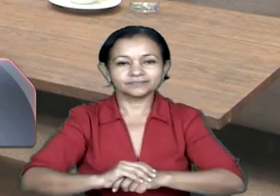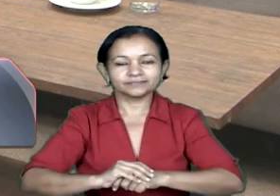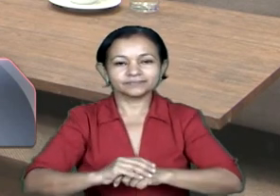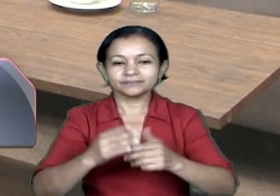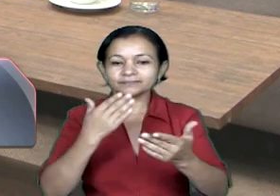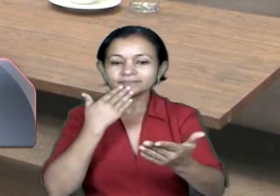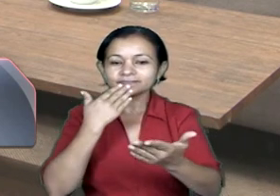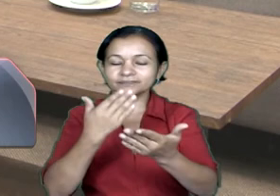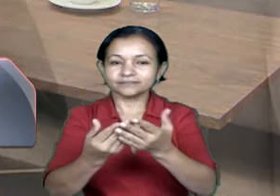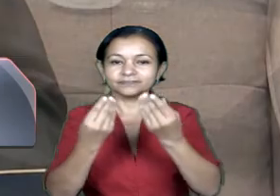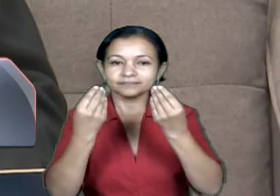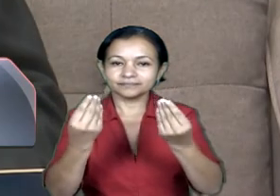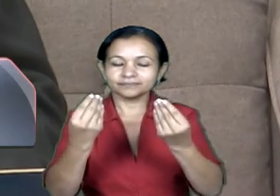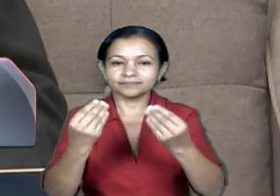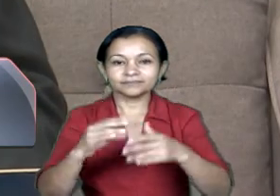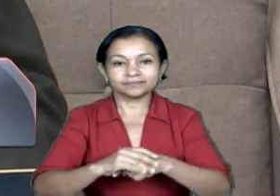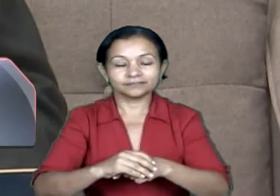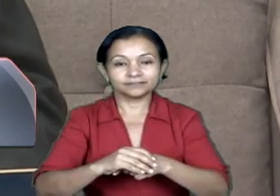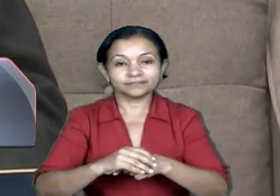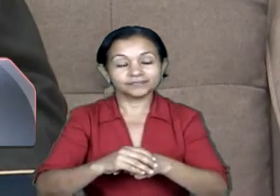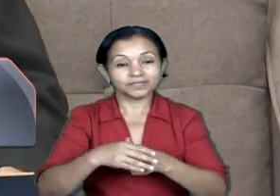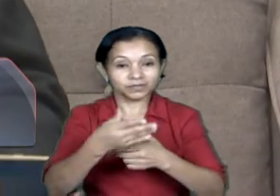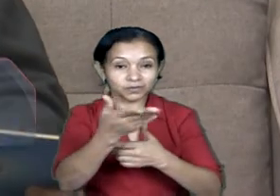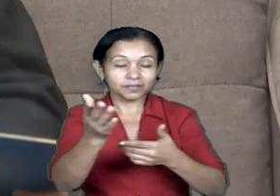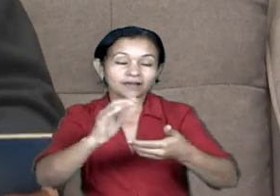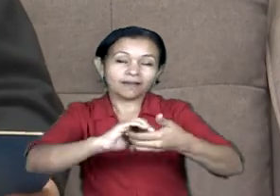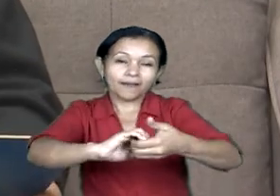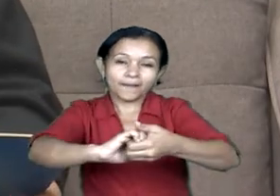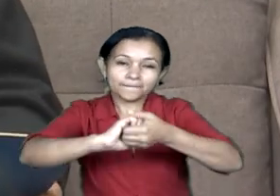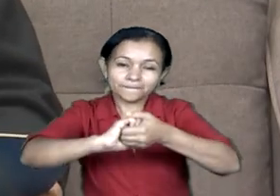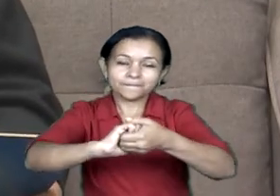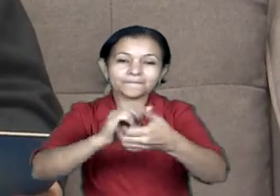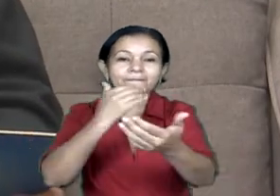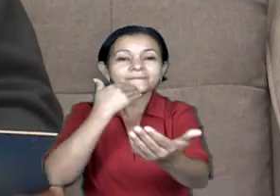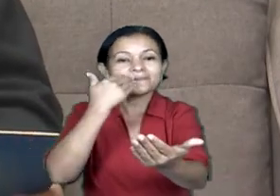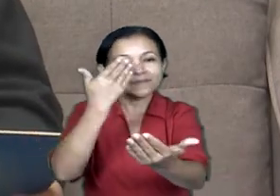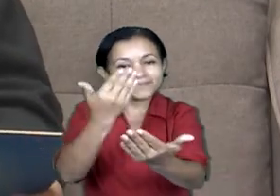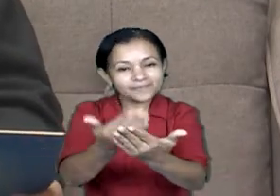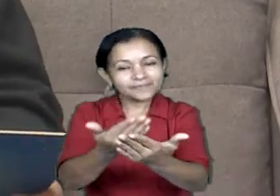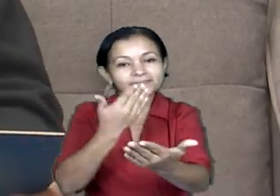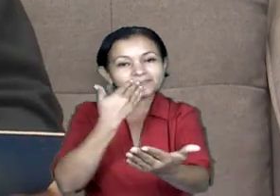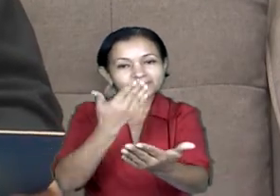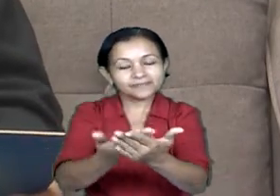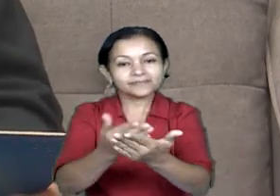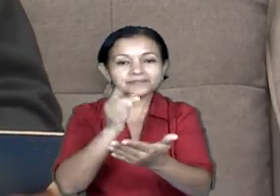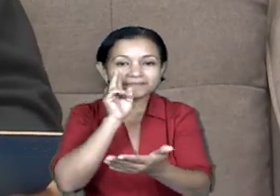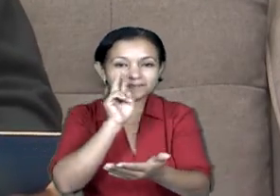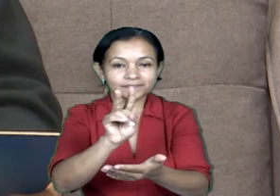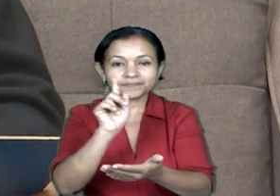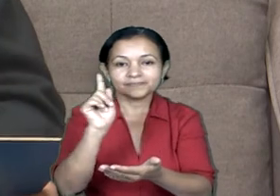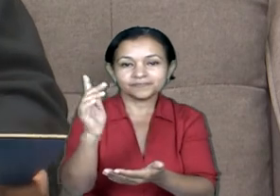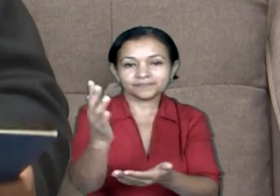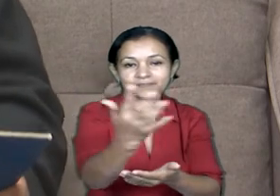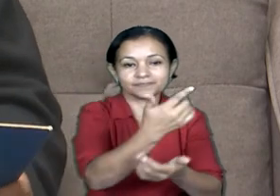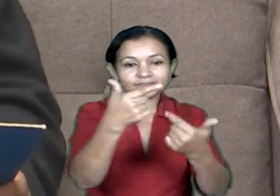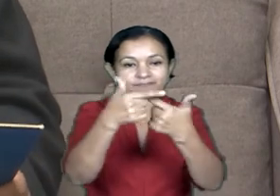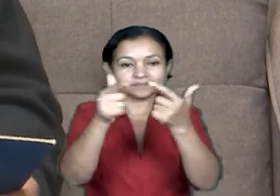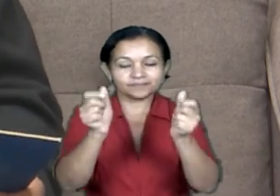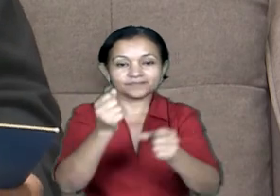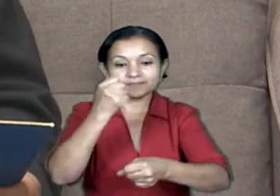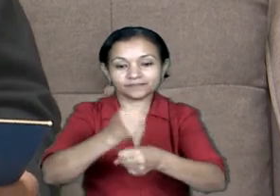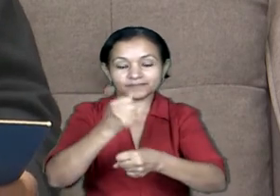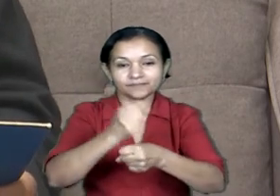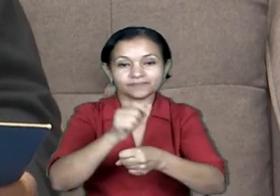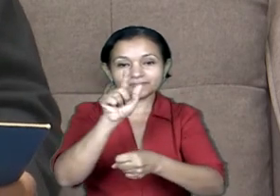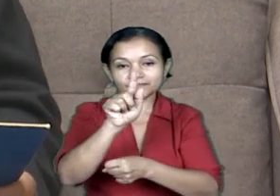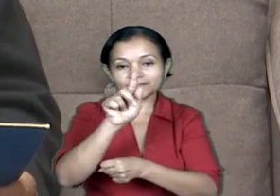Muchas gracias, señor embajador. Y a ustedes en su hogar, les agradecemos muchísimo su compañía. En nombre de todo el equipo técnico que hace posible la